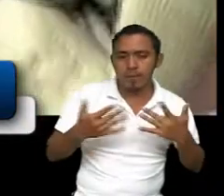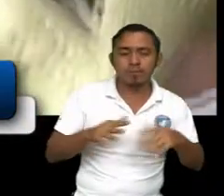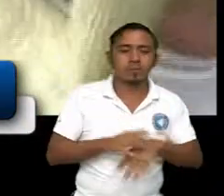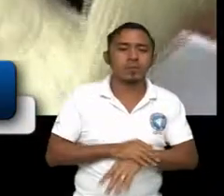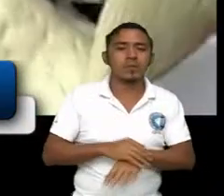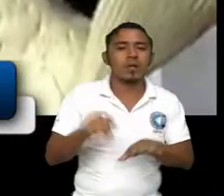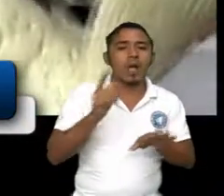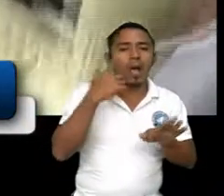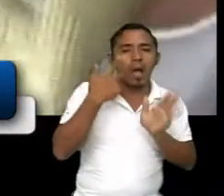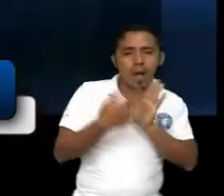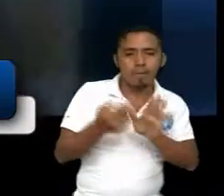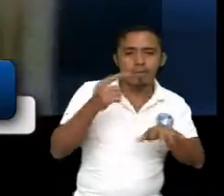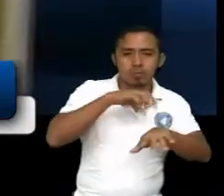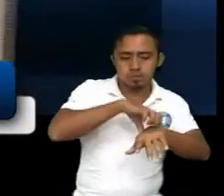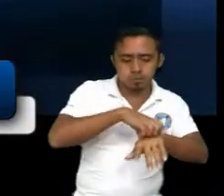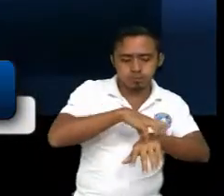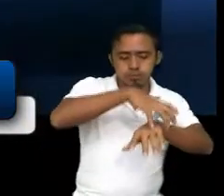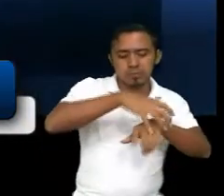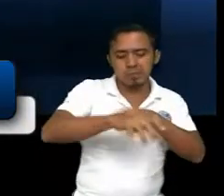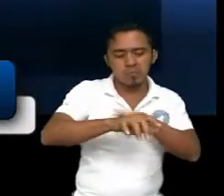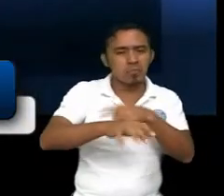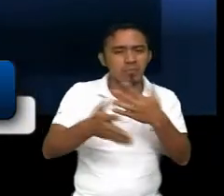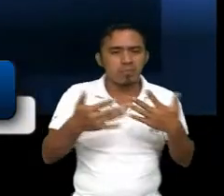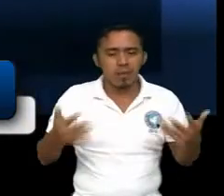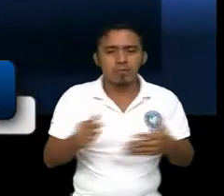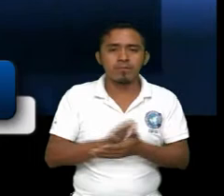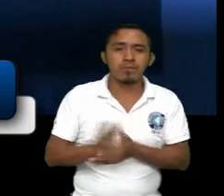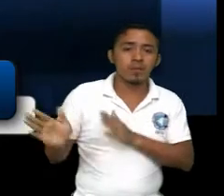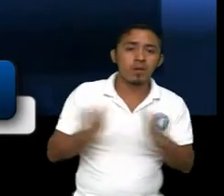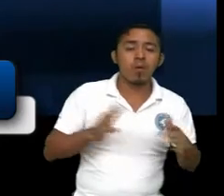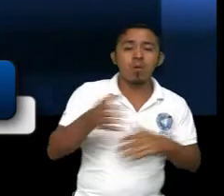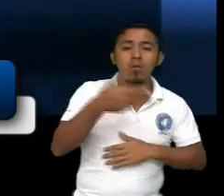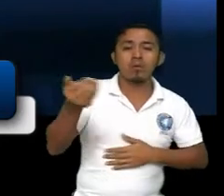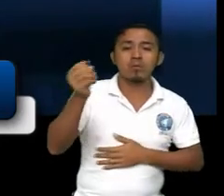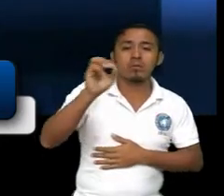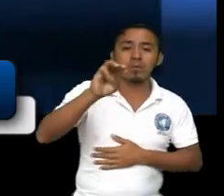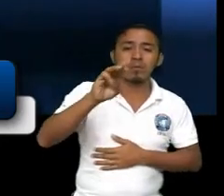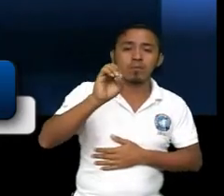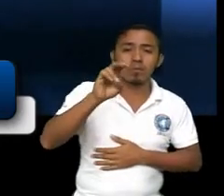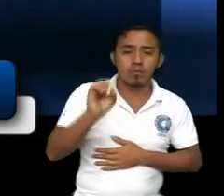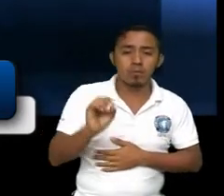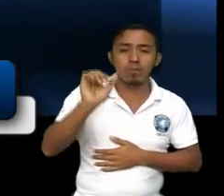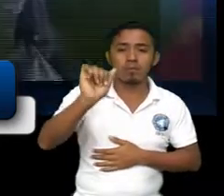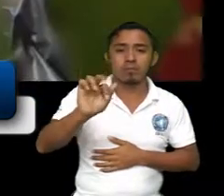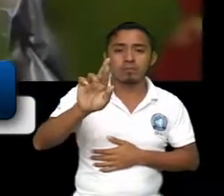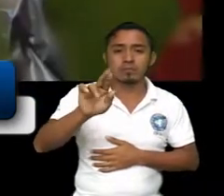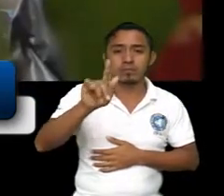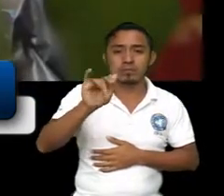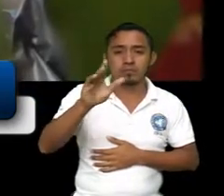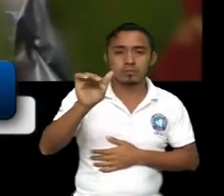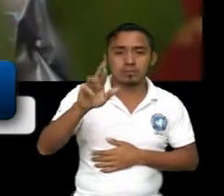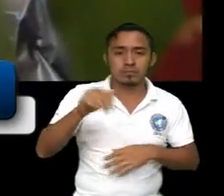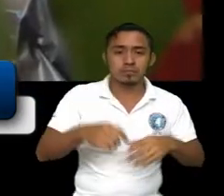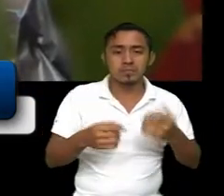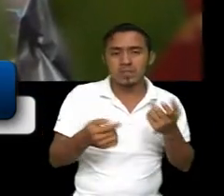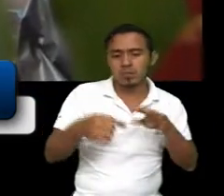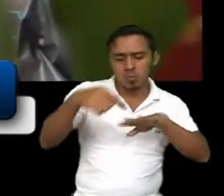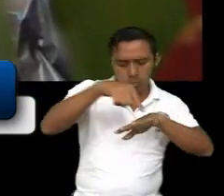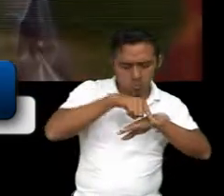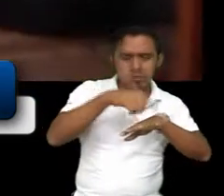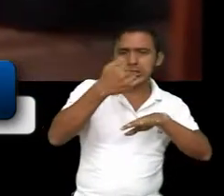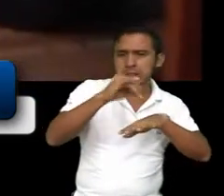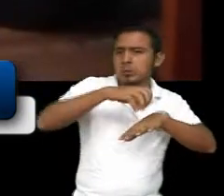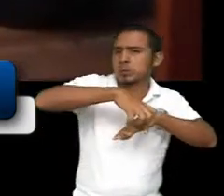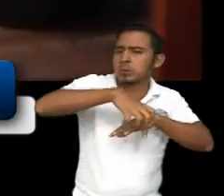dedo y otro ya que puede ser algo que se llama mono articular en este caso pues se va expandiendo lo que la afectación